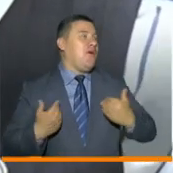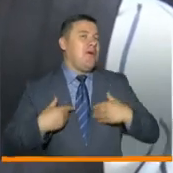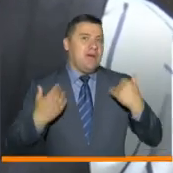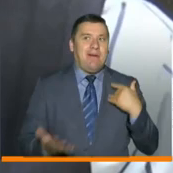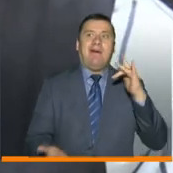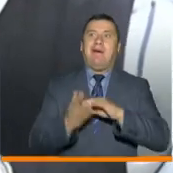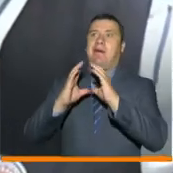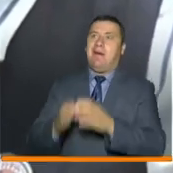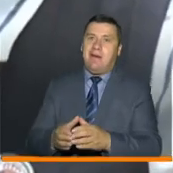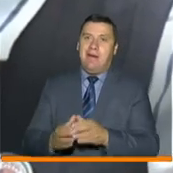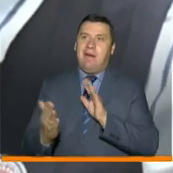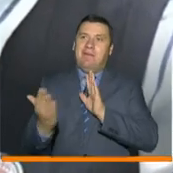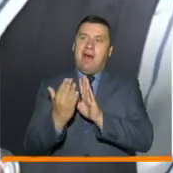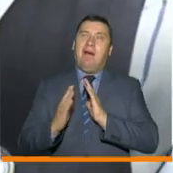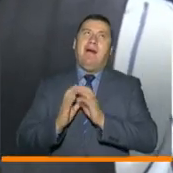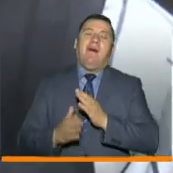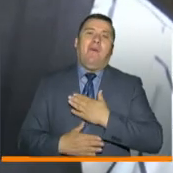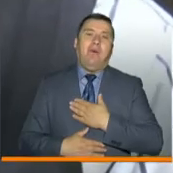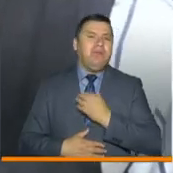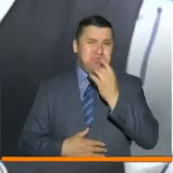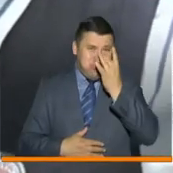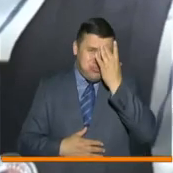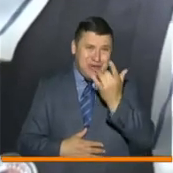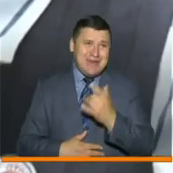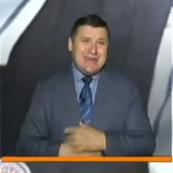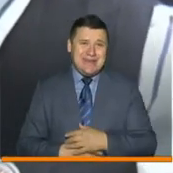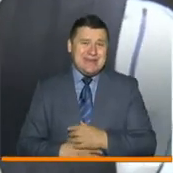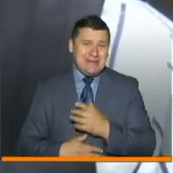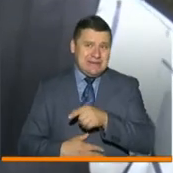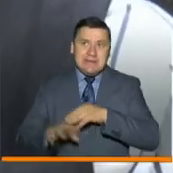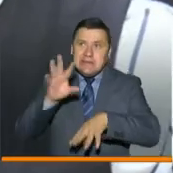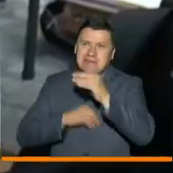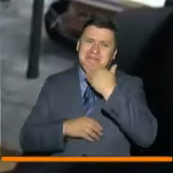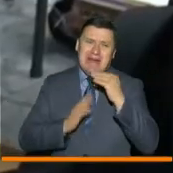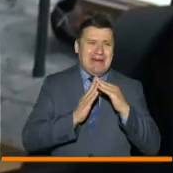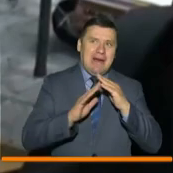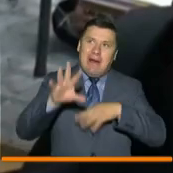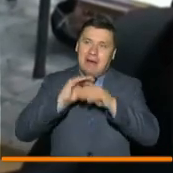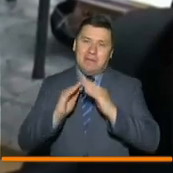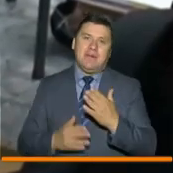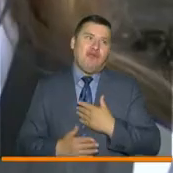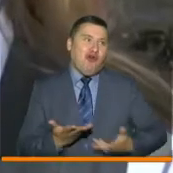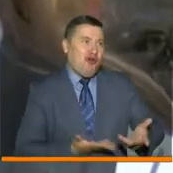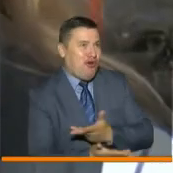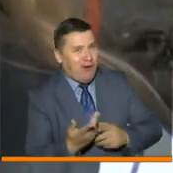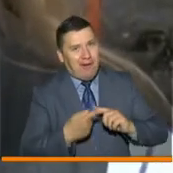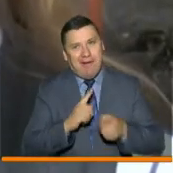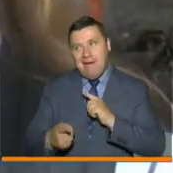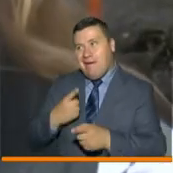pudimos regresar a clases presenciales porque aquí se aprende mucho mejor, porque podemos compartir con